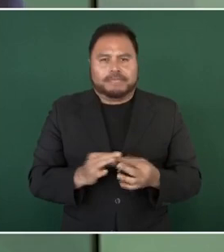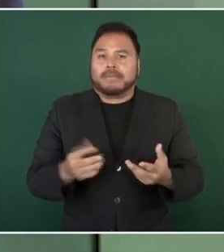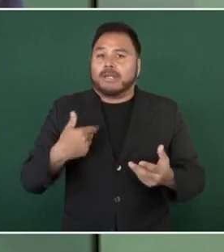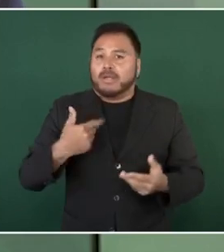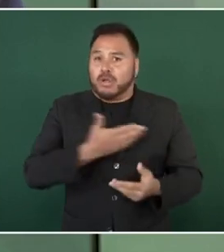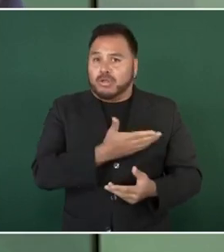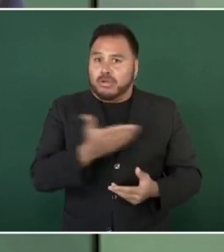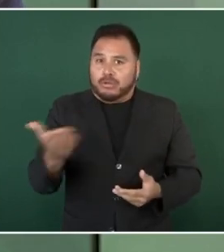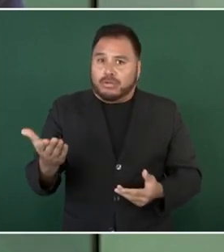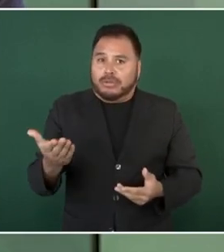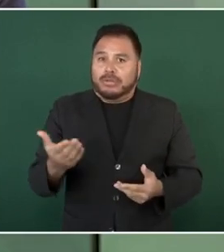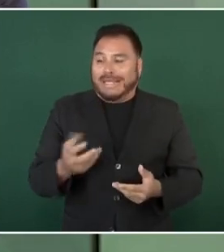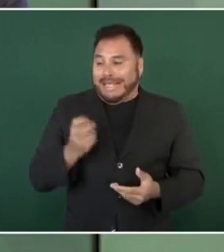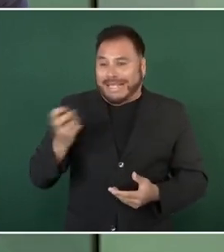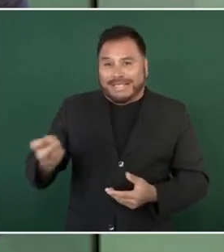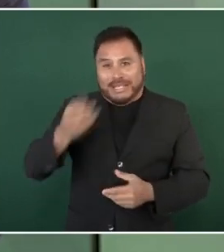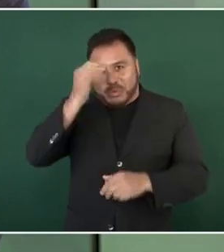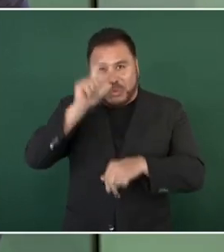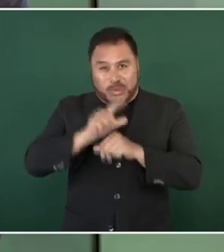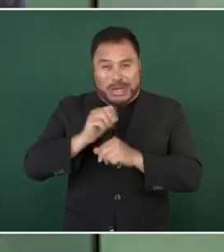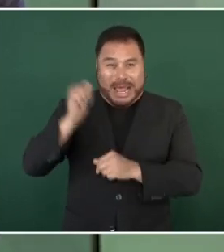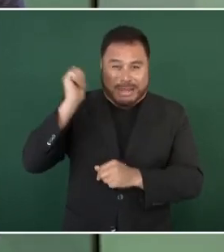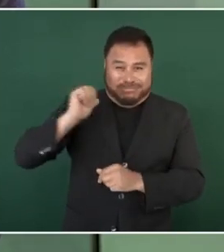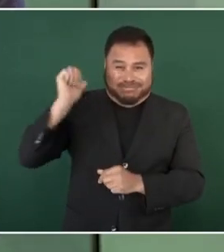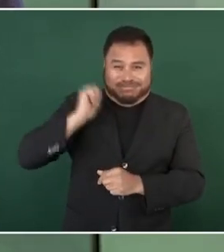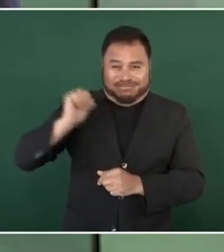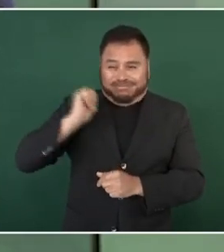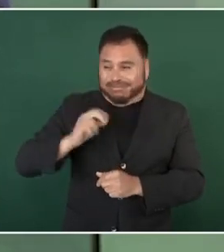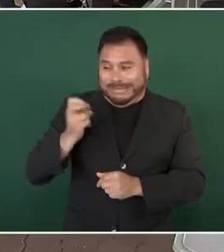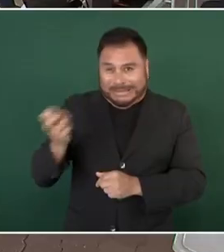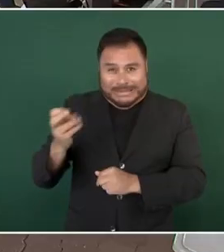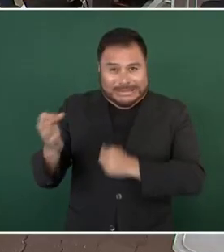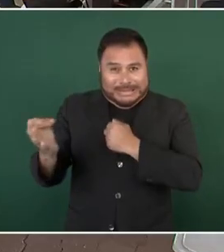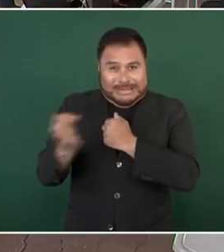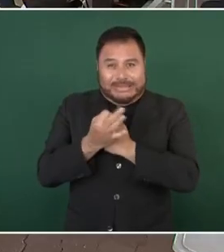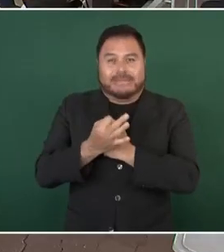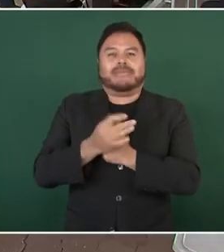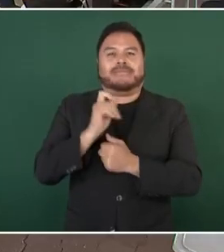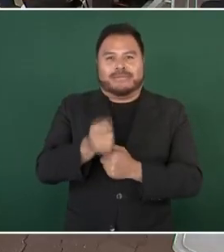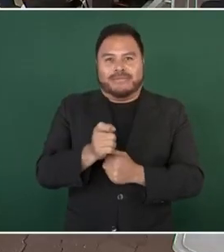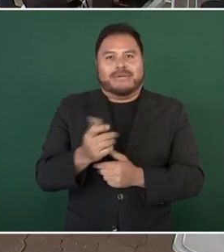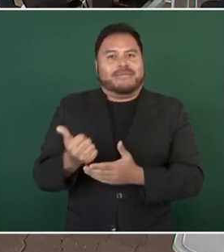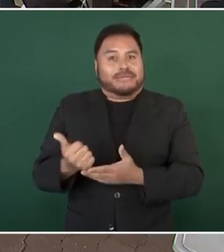nosotros por esas culturas no tenemos